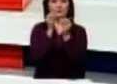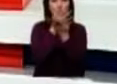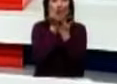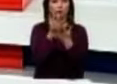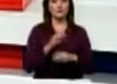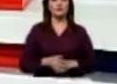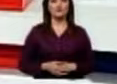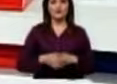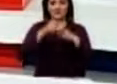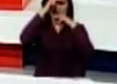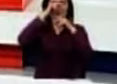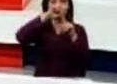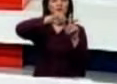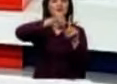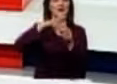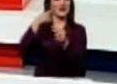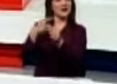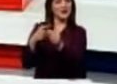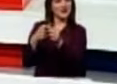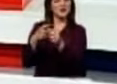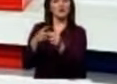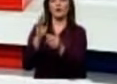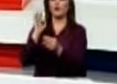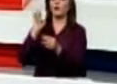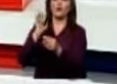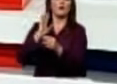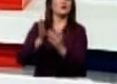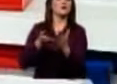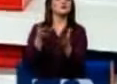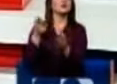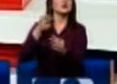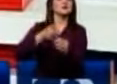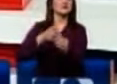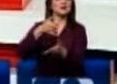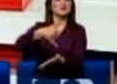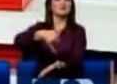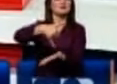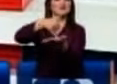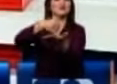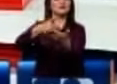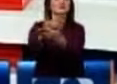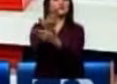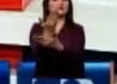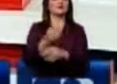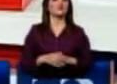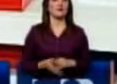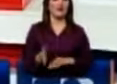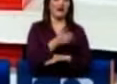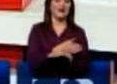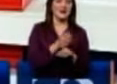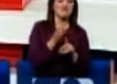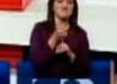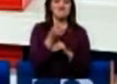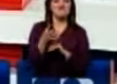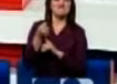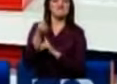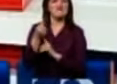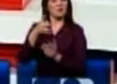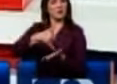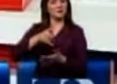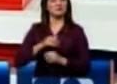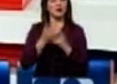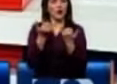Hoy tenemos una muy buena noticia. Quito va por el nuevo Oscar del turismo. Ya ha ganado varios. Bueno, nuevamente la capital